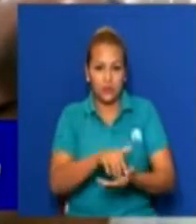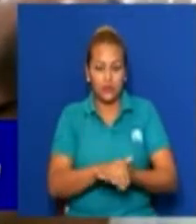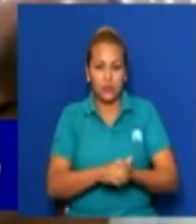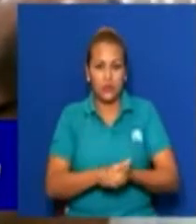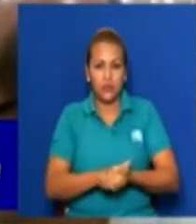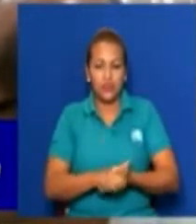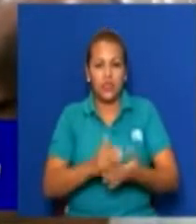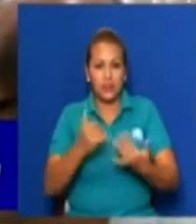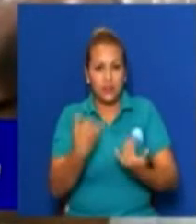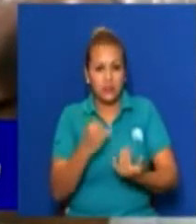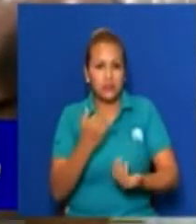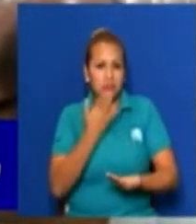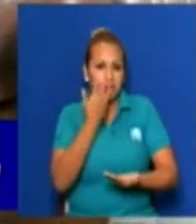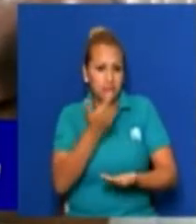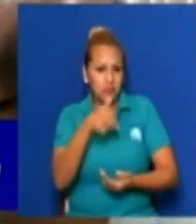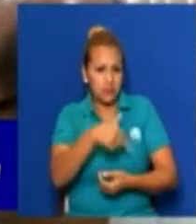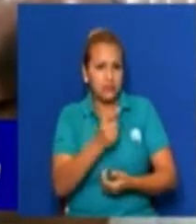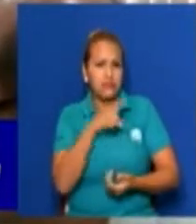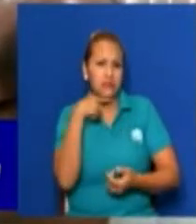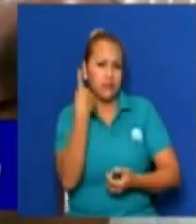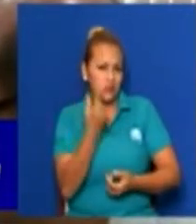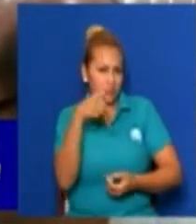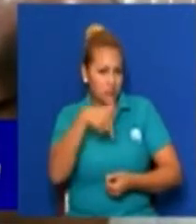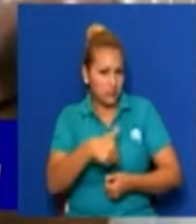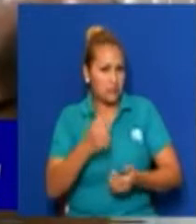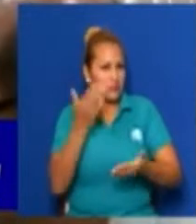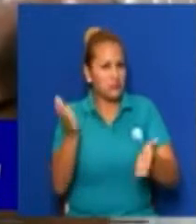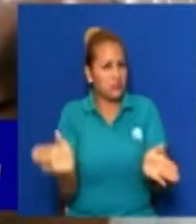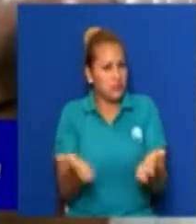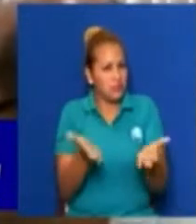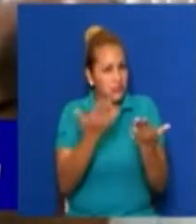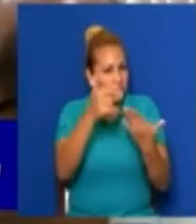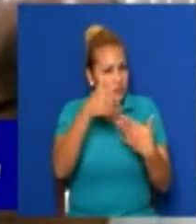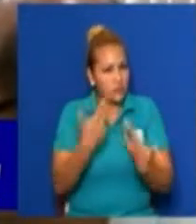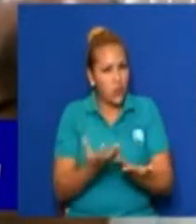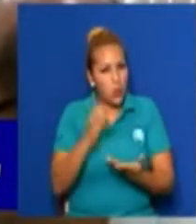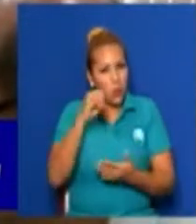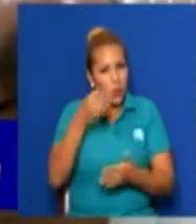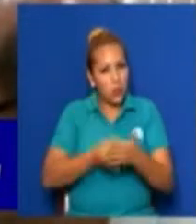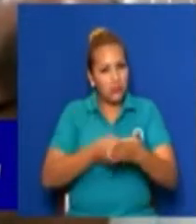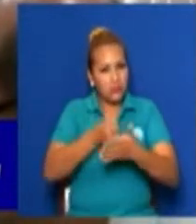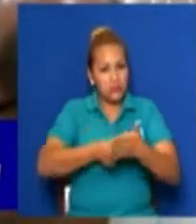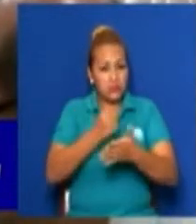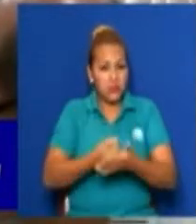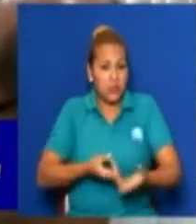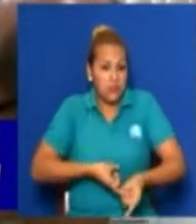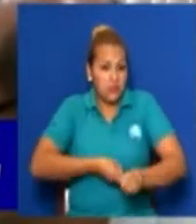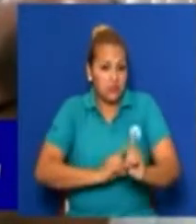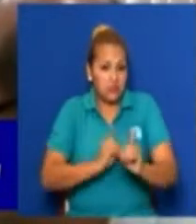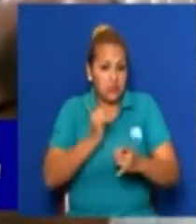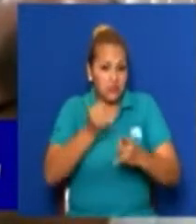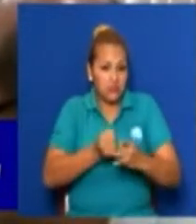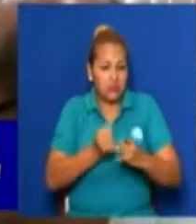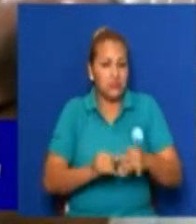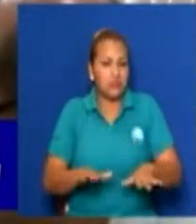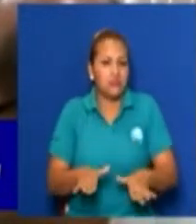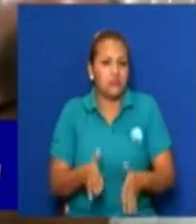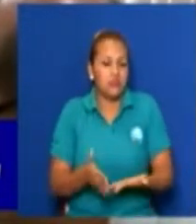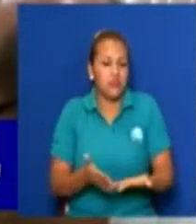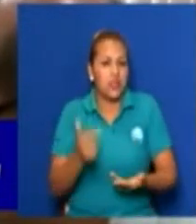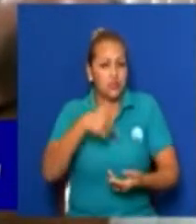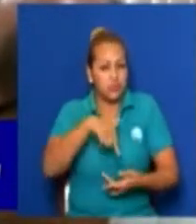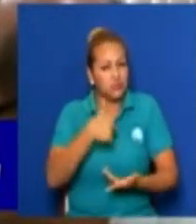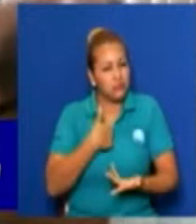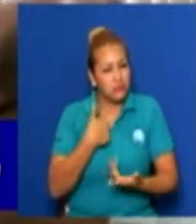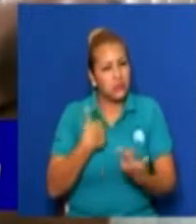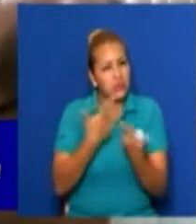Si bien es cierto que se está promoviendo, digamos, o luchando por la igualdad de género, me voy a tomar la